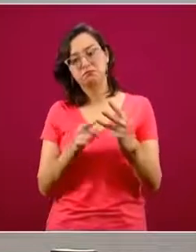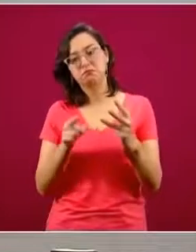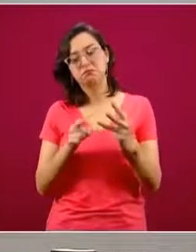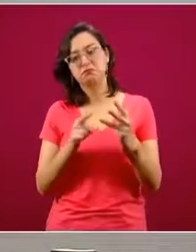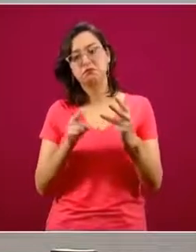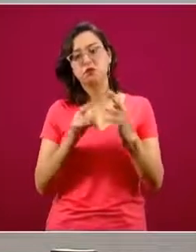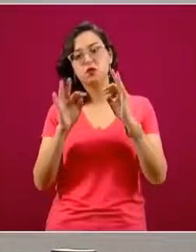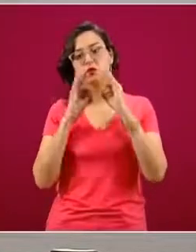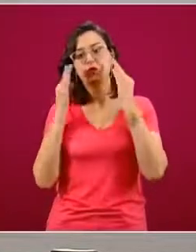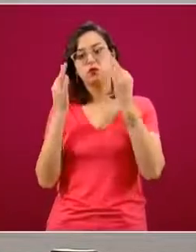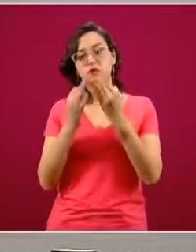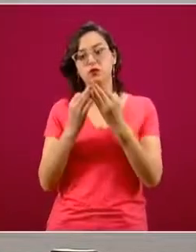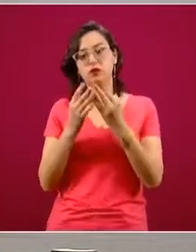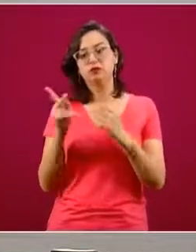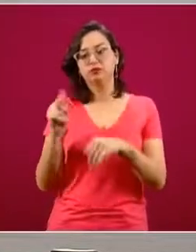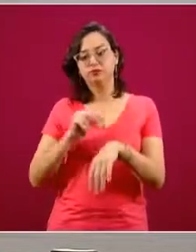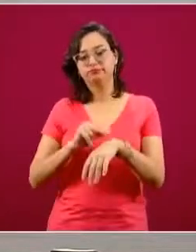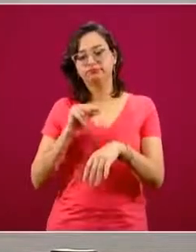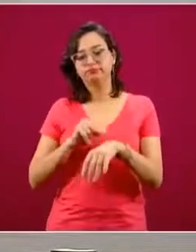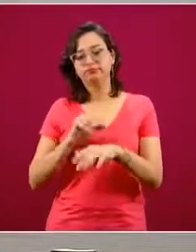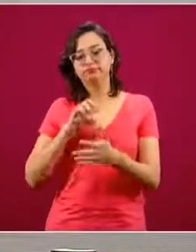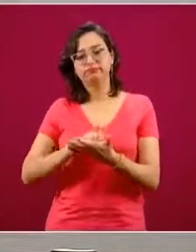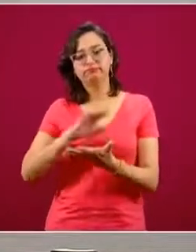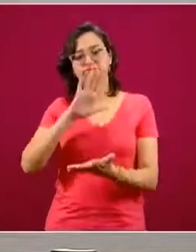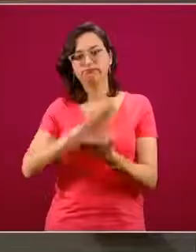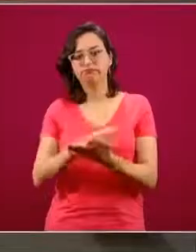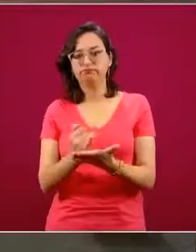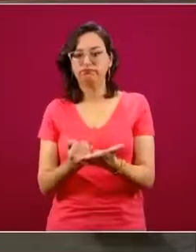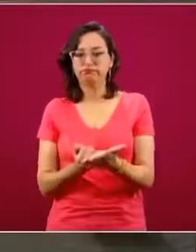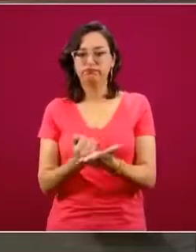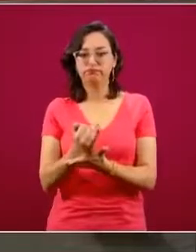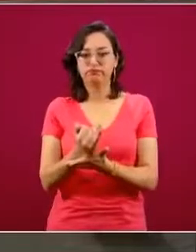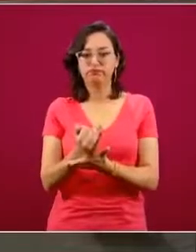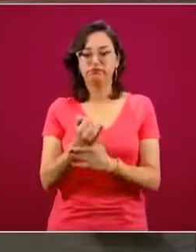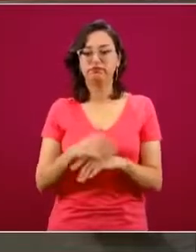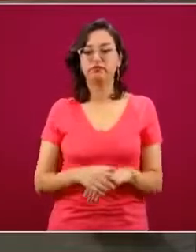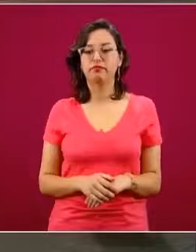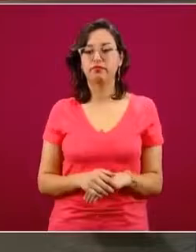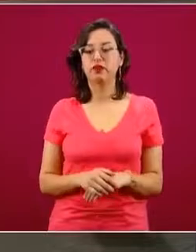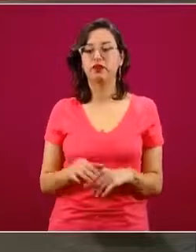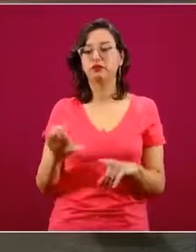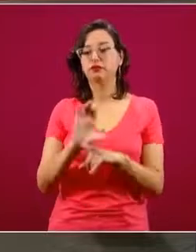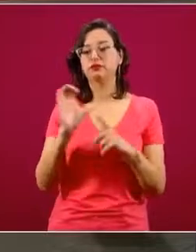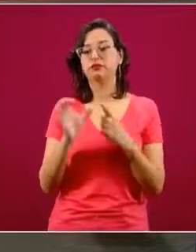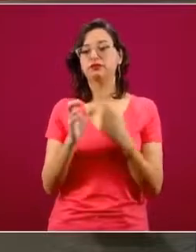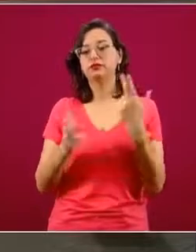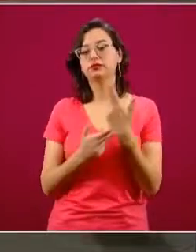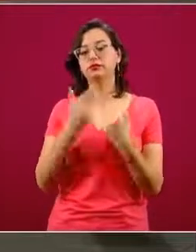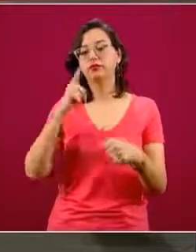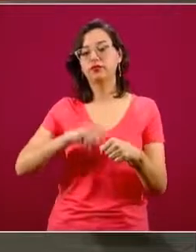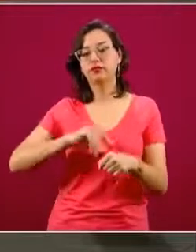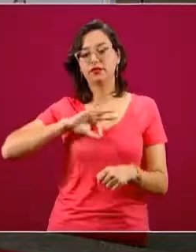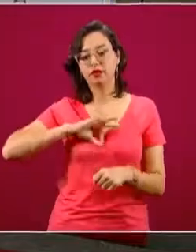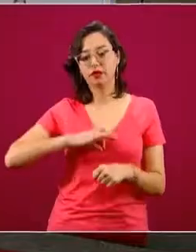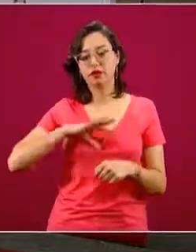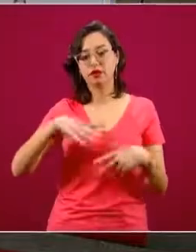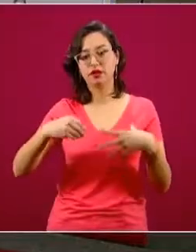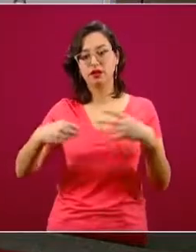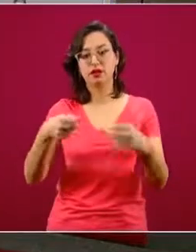que es el dictamen médico. En el Comité Nacional para la Vigilancia Epidemiológica,